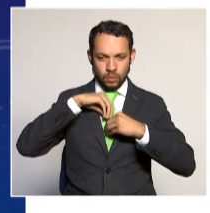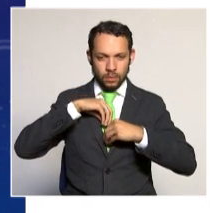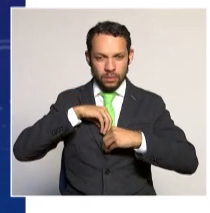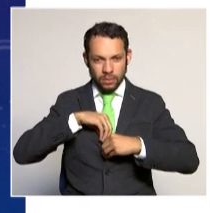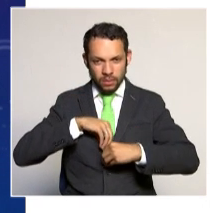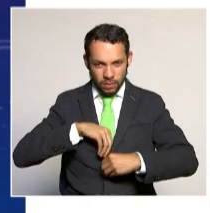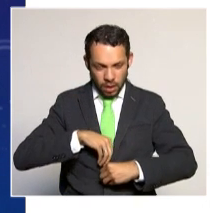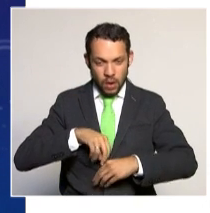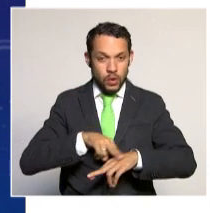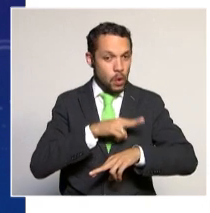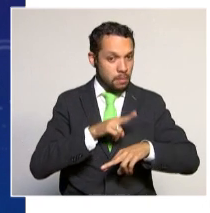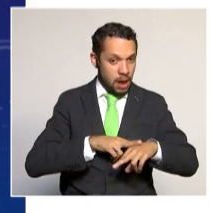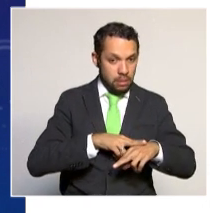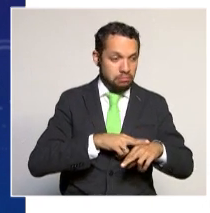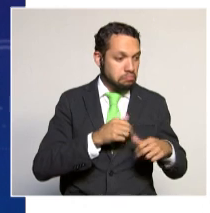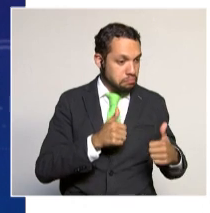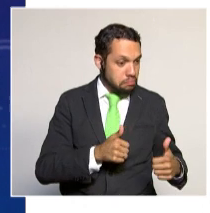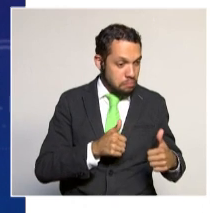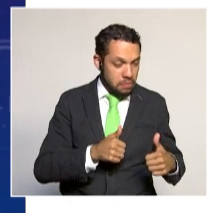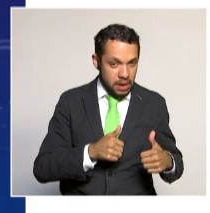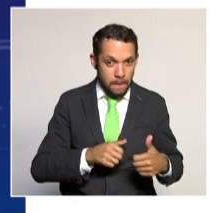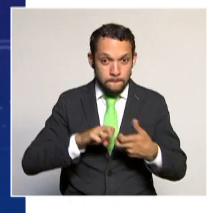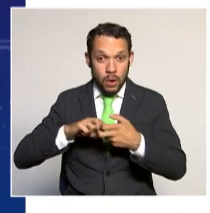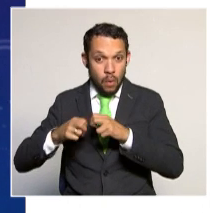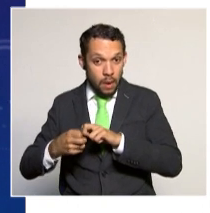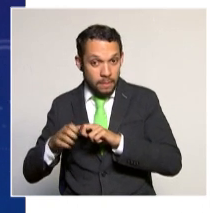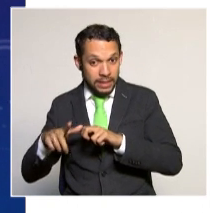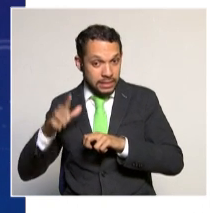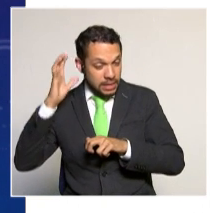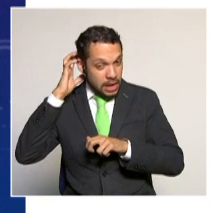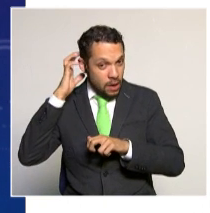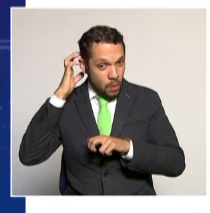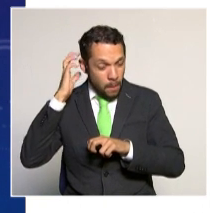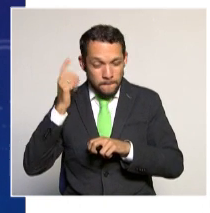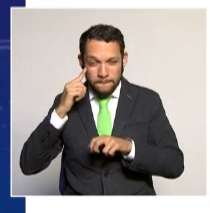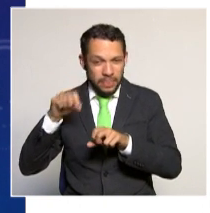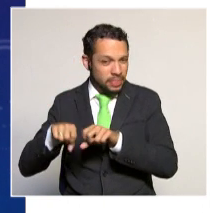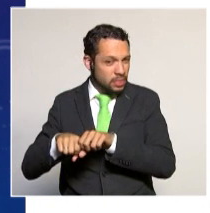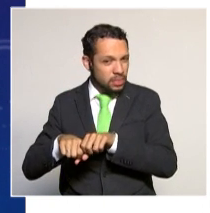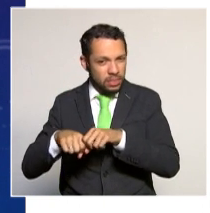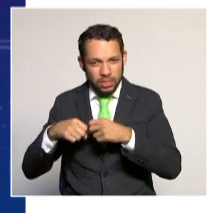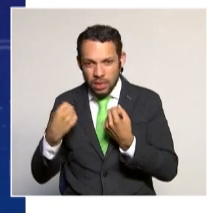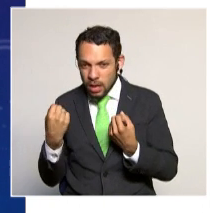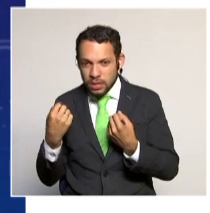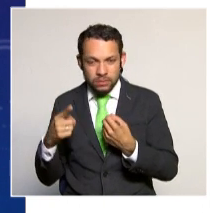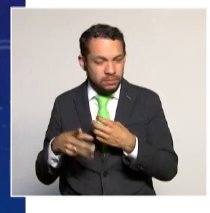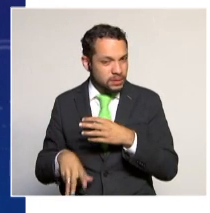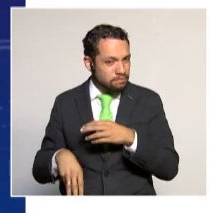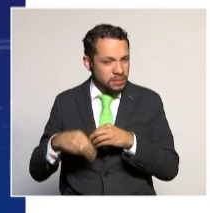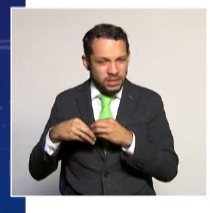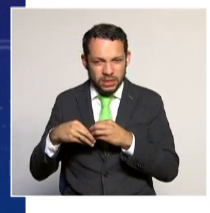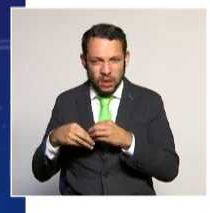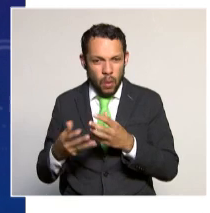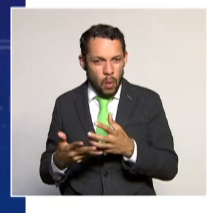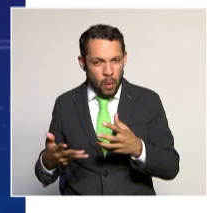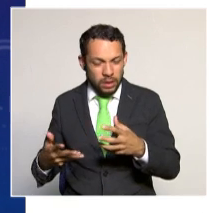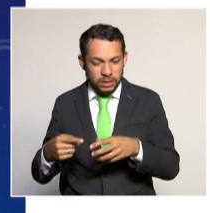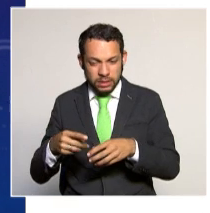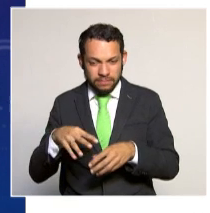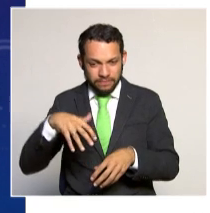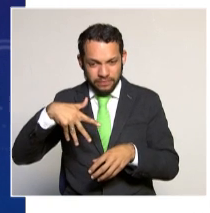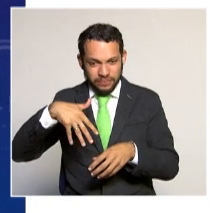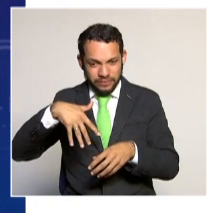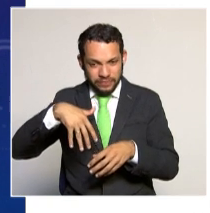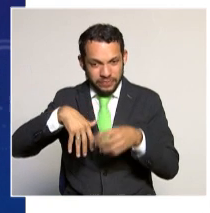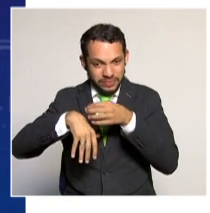condición normal no va a haber ningún problema. Pero si las neuronas que comandan eso en el cerebro están con beta amiloide y otra sustancia que les